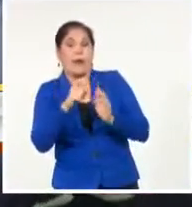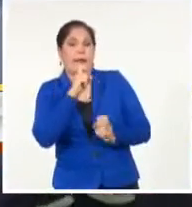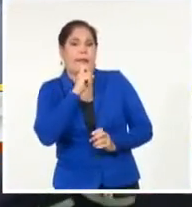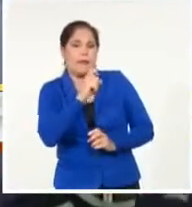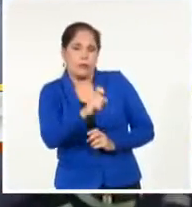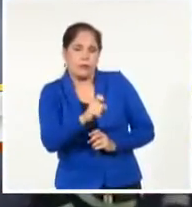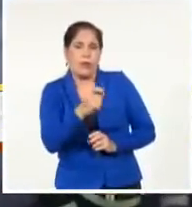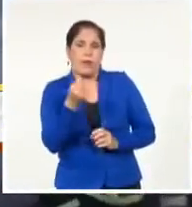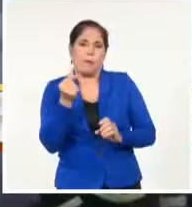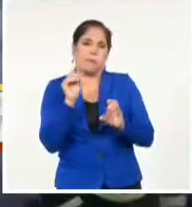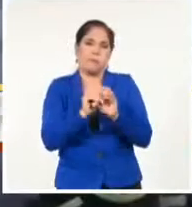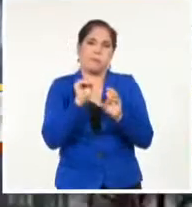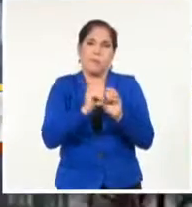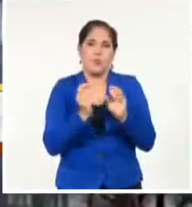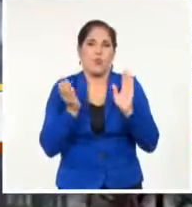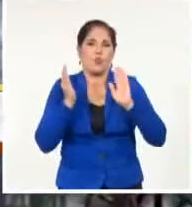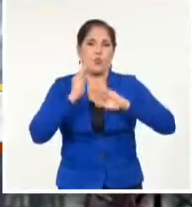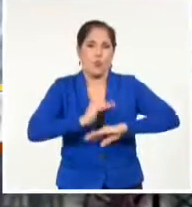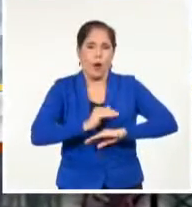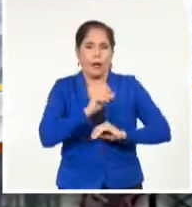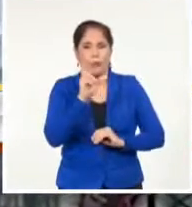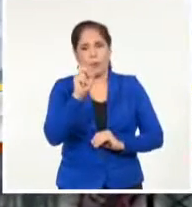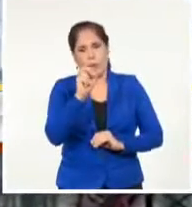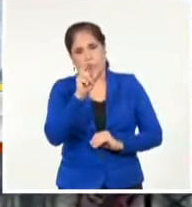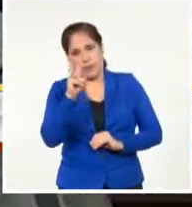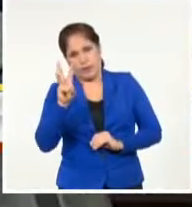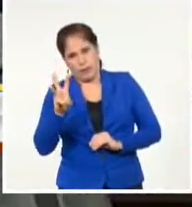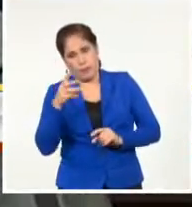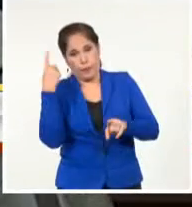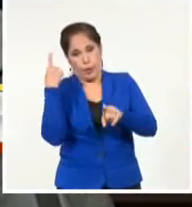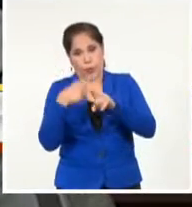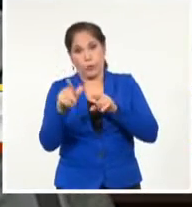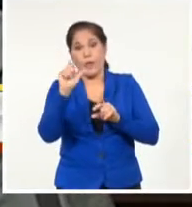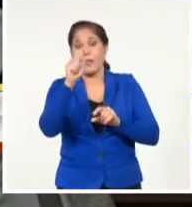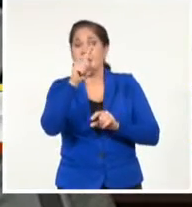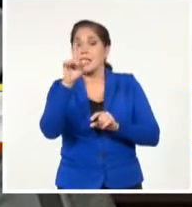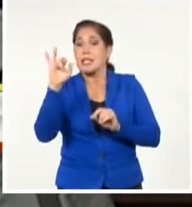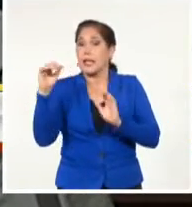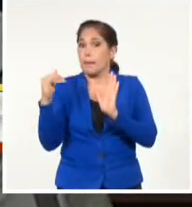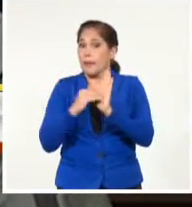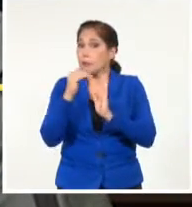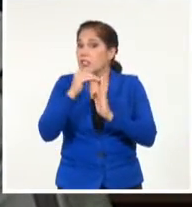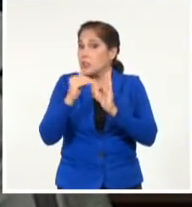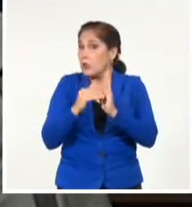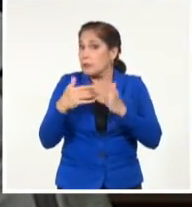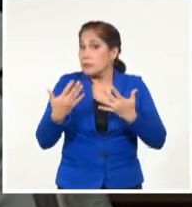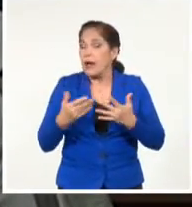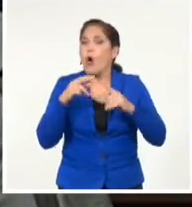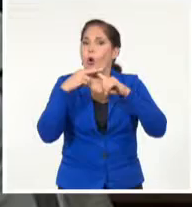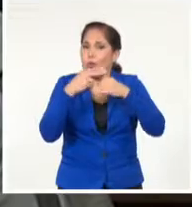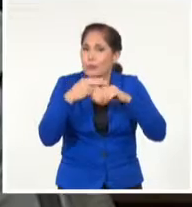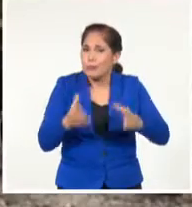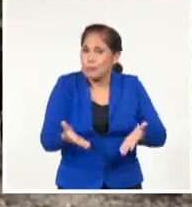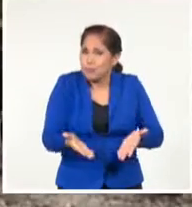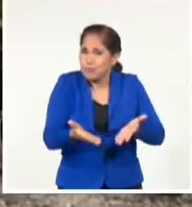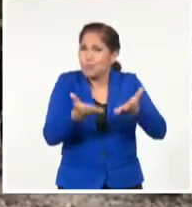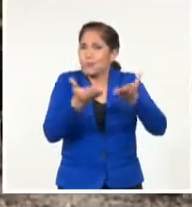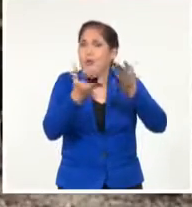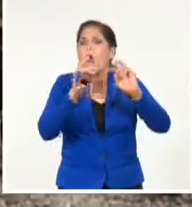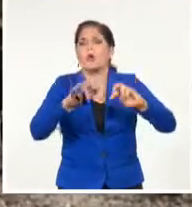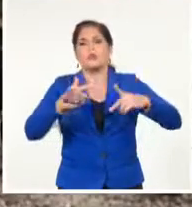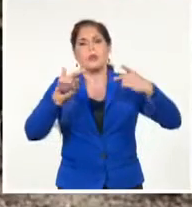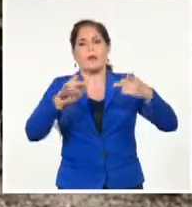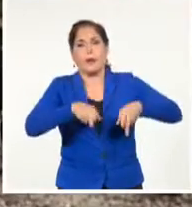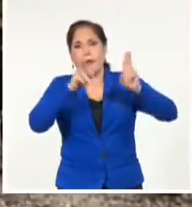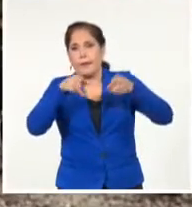del presupuesto estimado para 2023 y otros $17.000 millones para reconstruir su